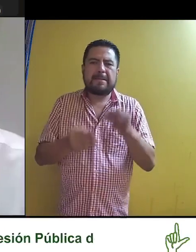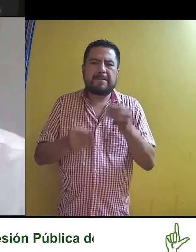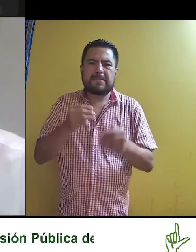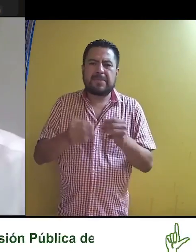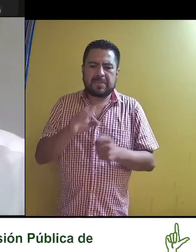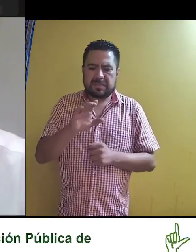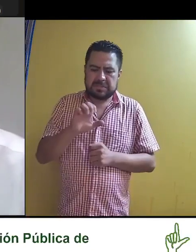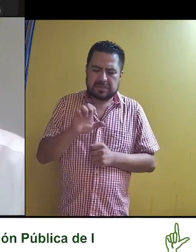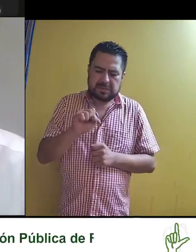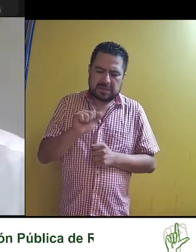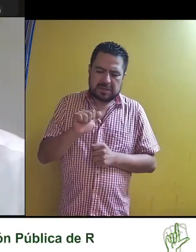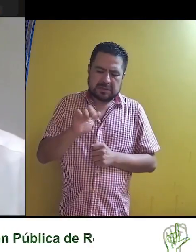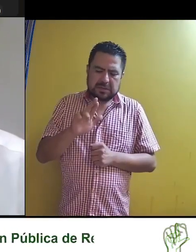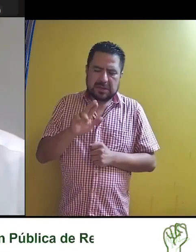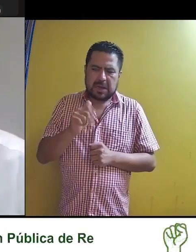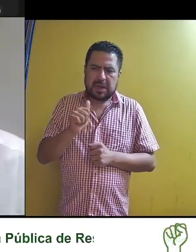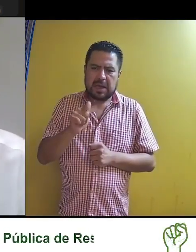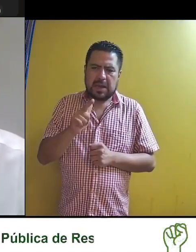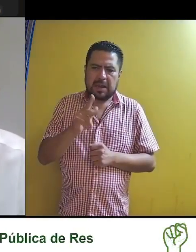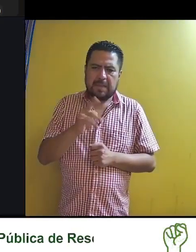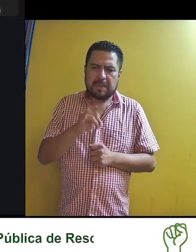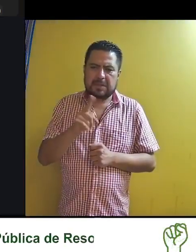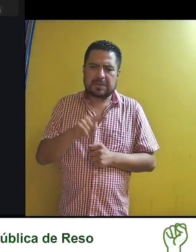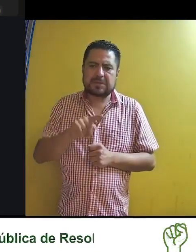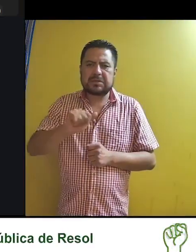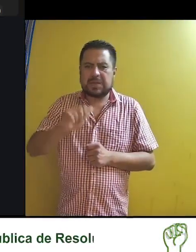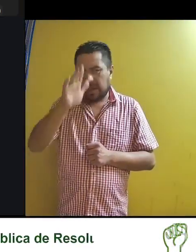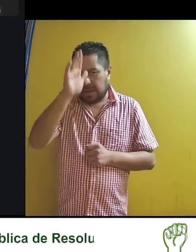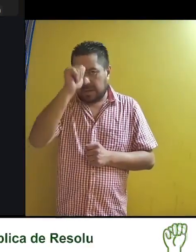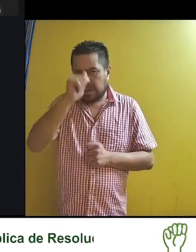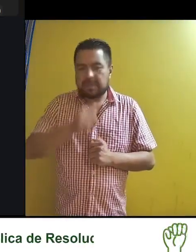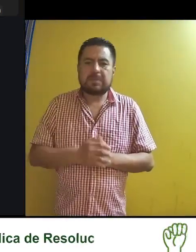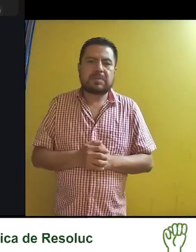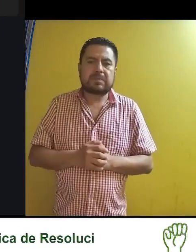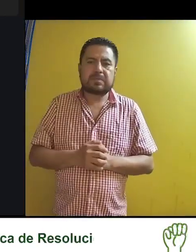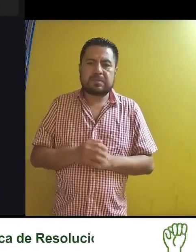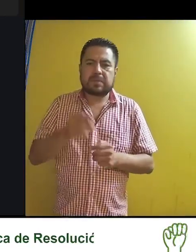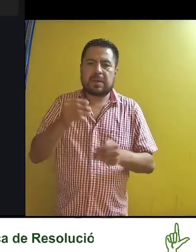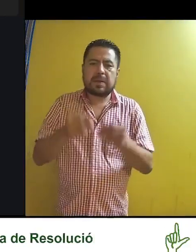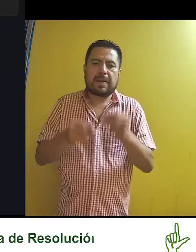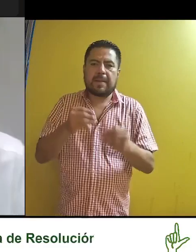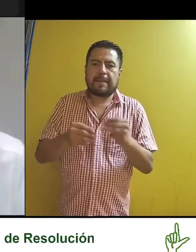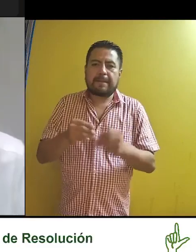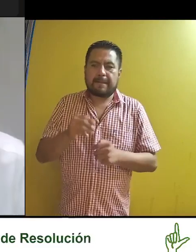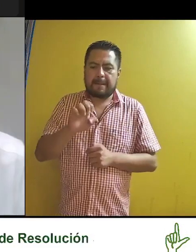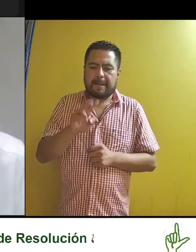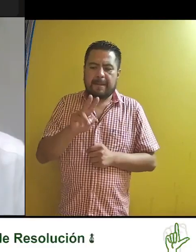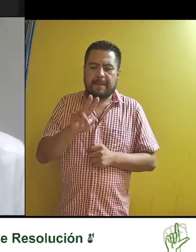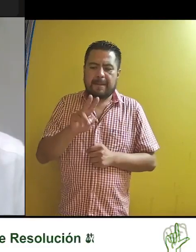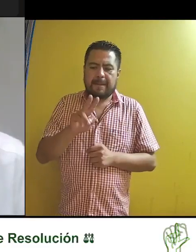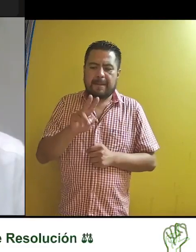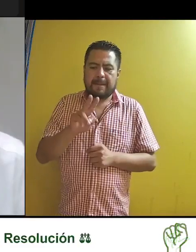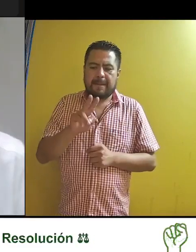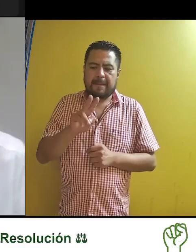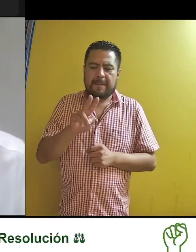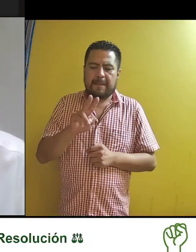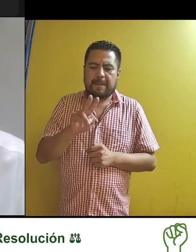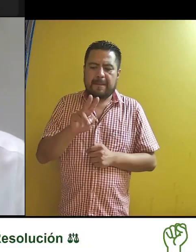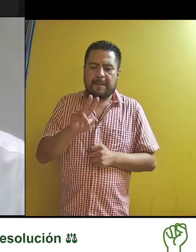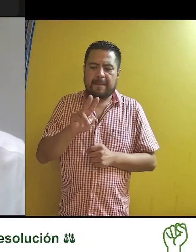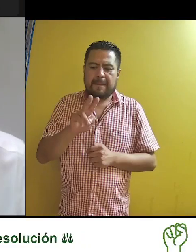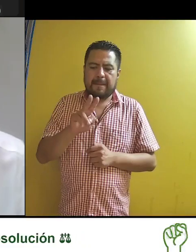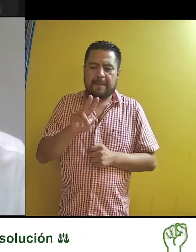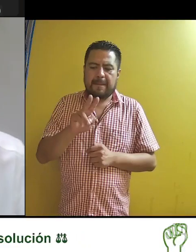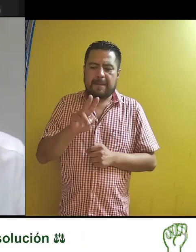Magistrado César Salgado Alpizar. A favor con el proyecto. Magistrada Evelyn Rodríguez Sinol. A favor del